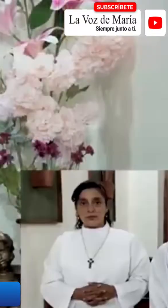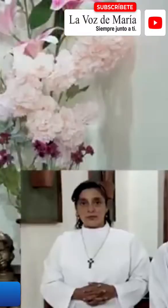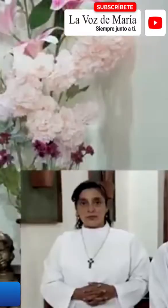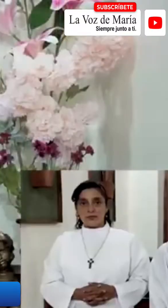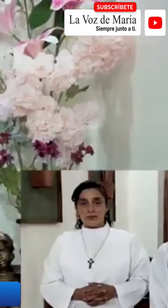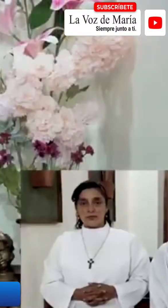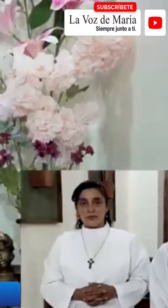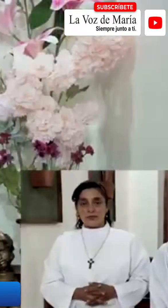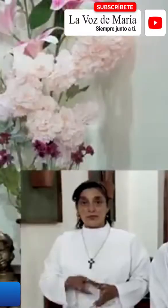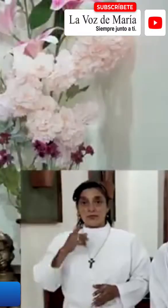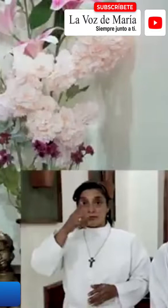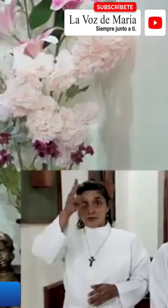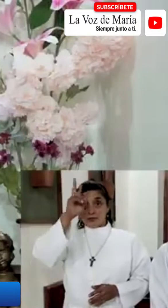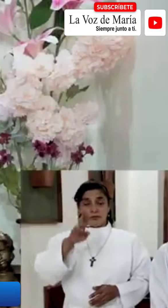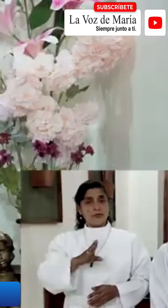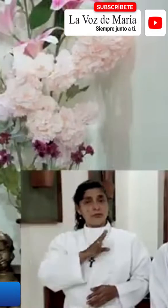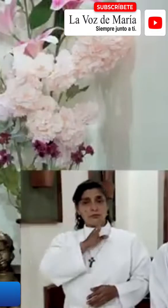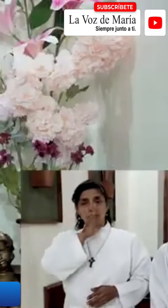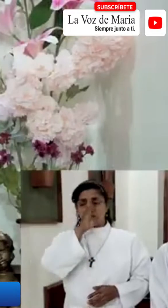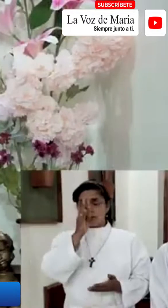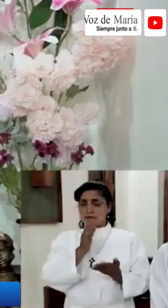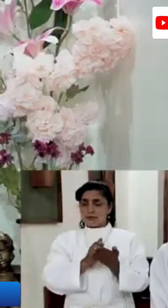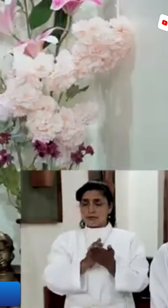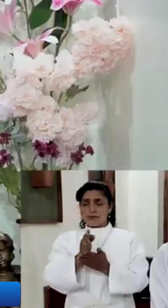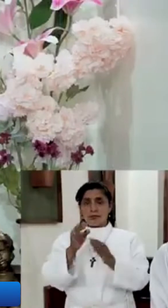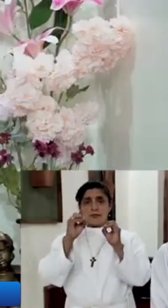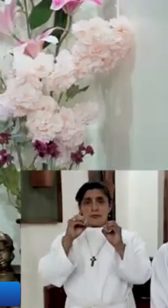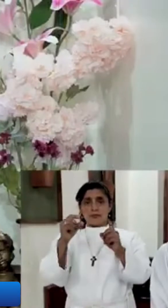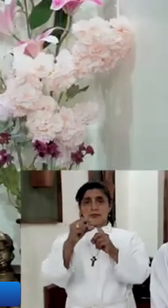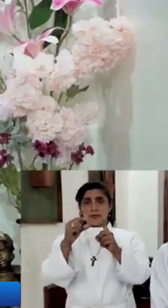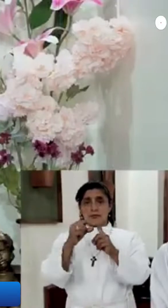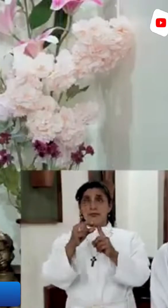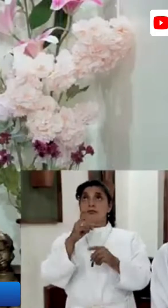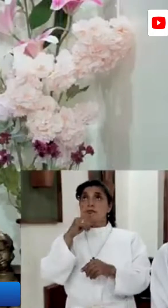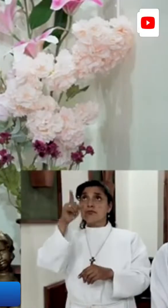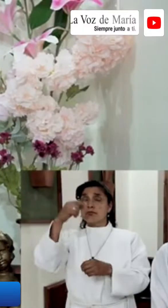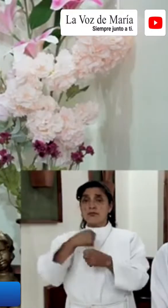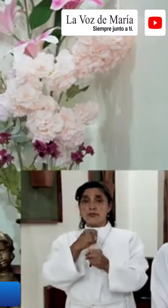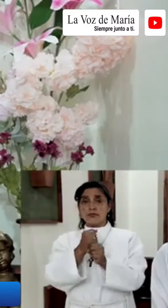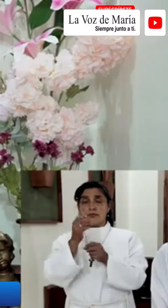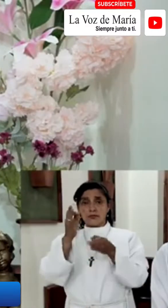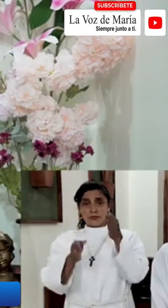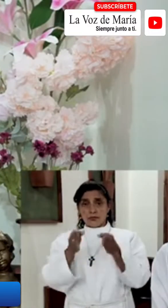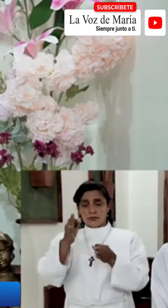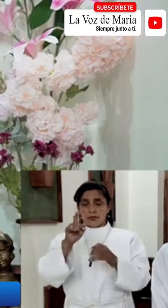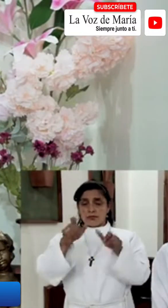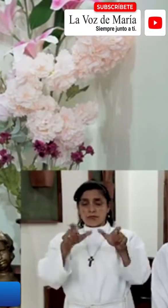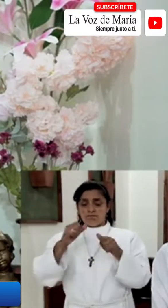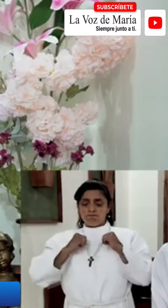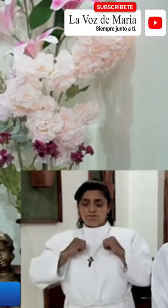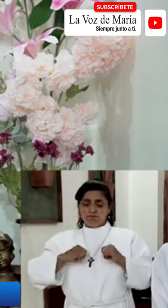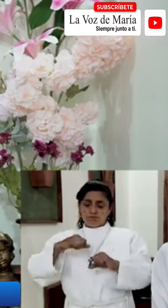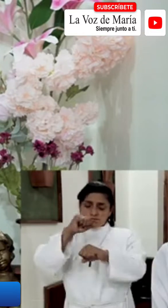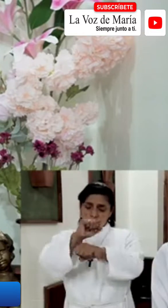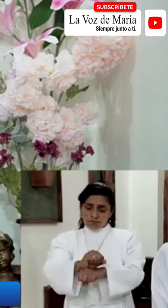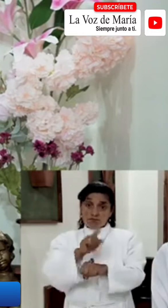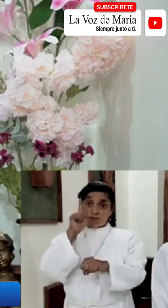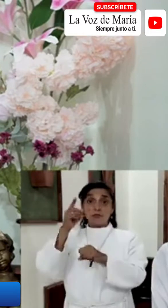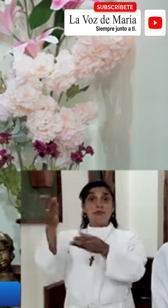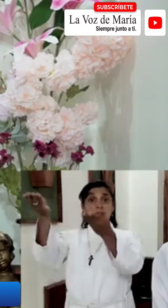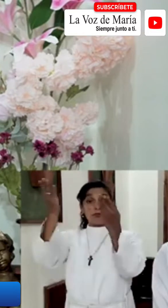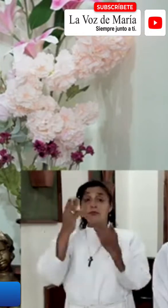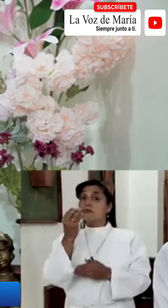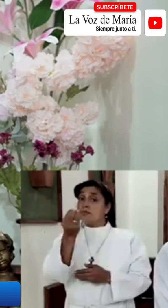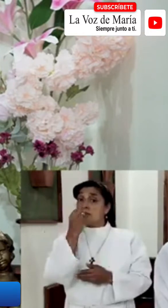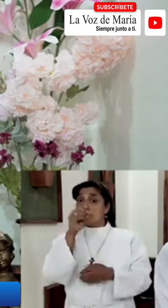salvarnos. El Señor siempre es fiel a su palabra y es quien hace justicia al oprimido. Él proporciona